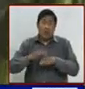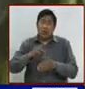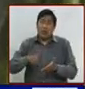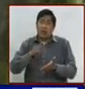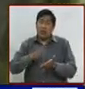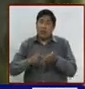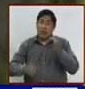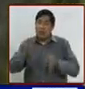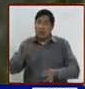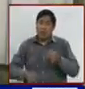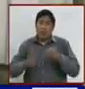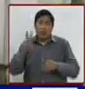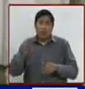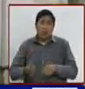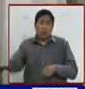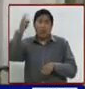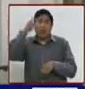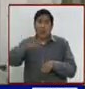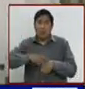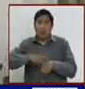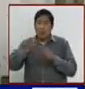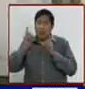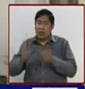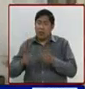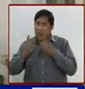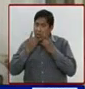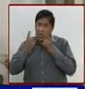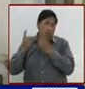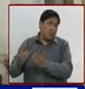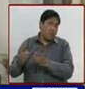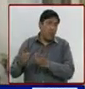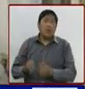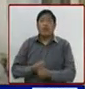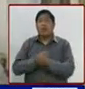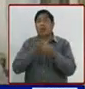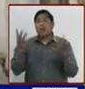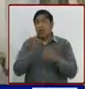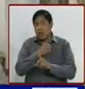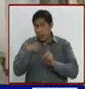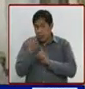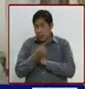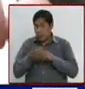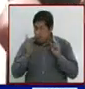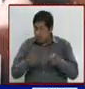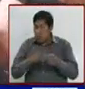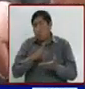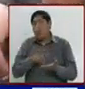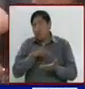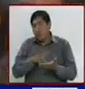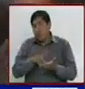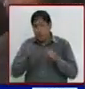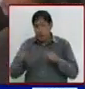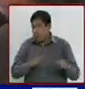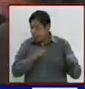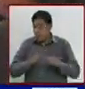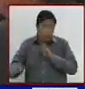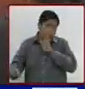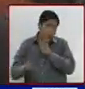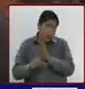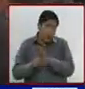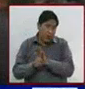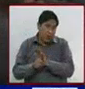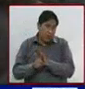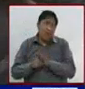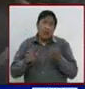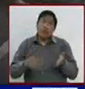sean procesados, porque no es la primera vez que hacen este tipo de denuncias. Son varias ocasiones en la misma plaza. Iniciarán acciones legales para que la muerte de